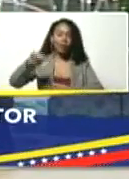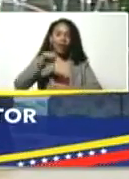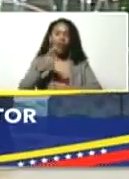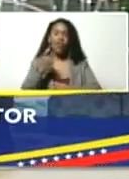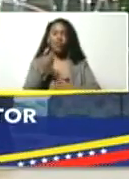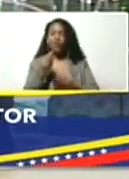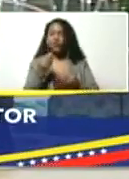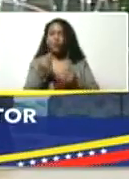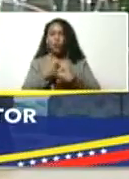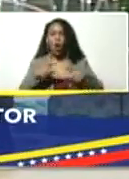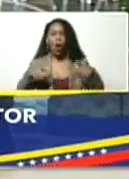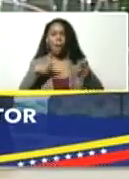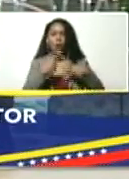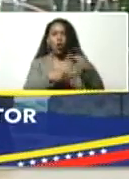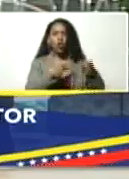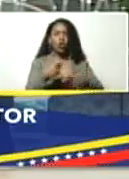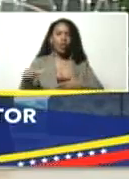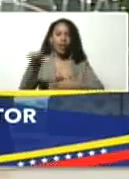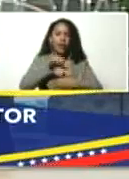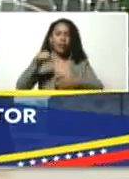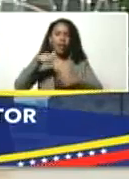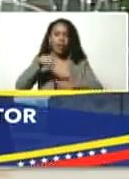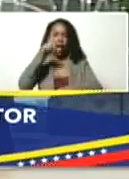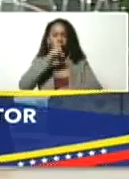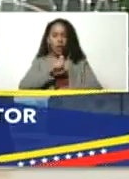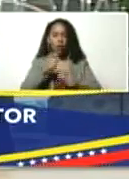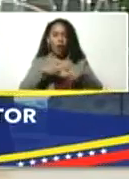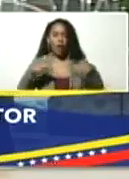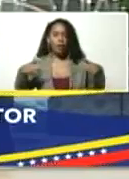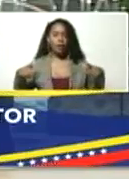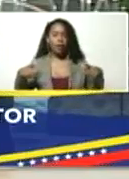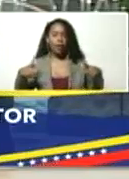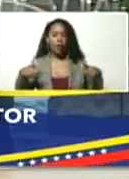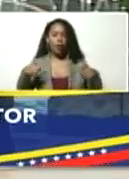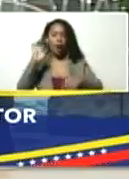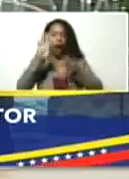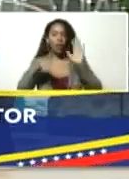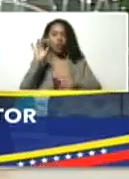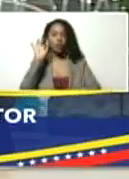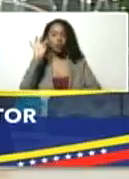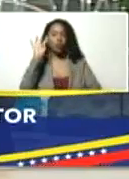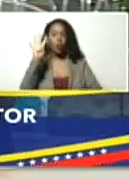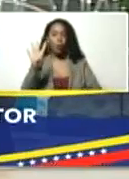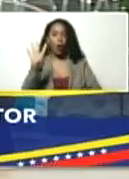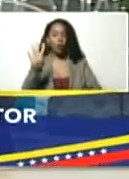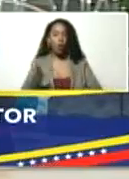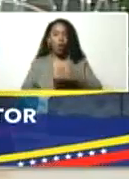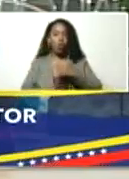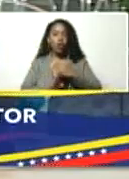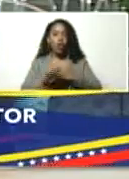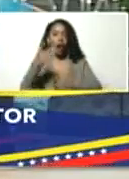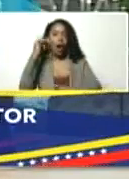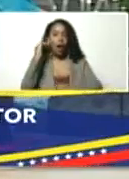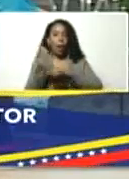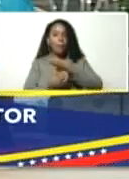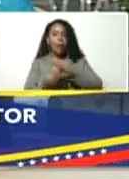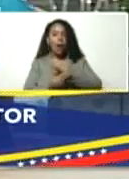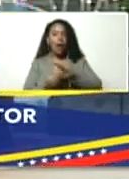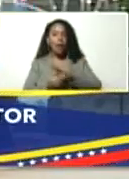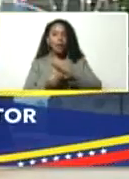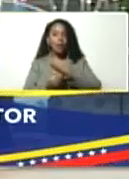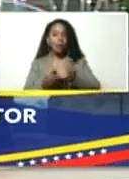por crecer en producción de aceite, pero este año estamos creciendo 14.4 y todavía tenemos una base de crecimiento